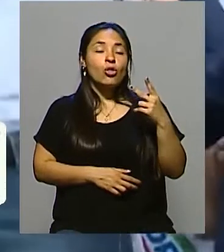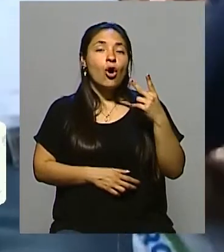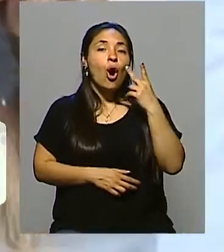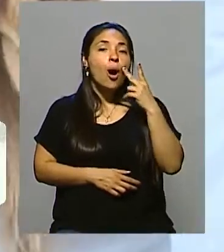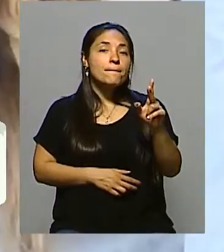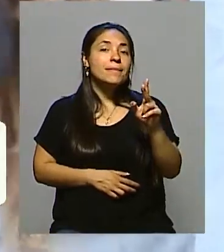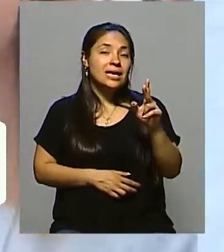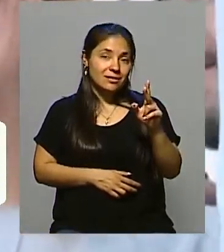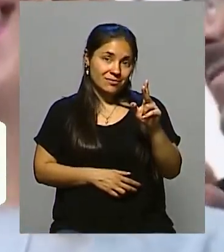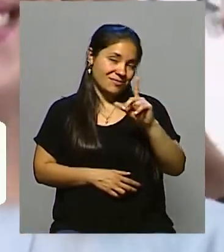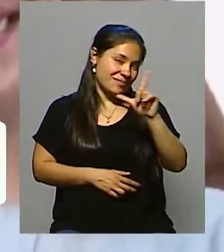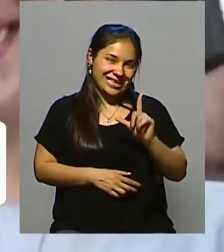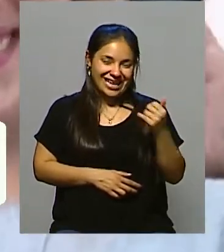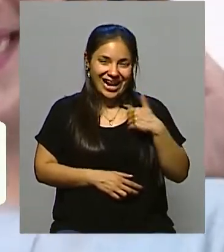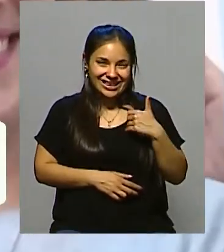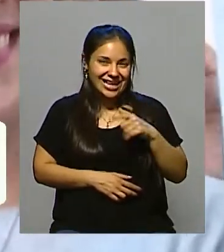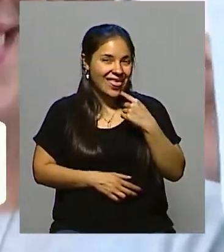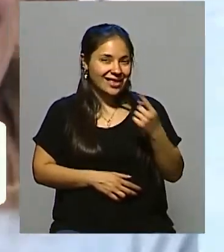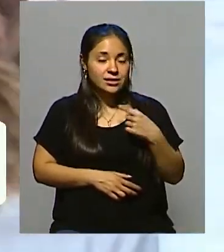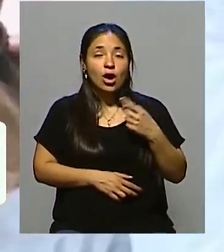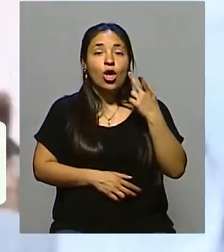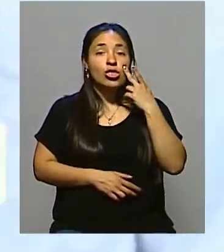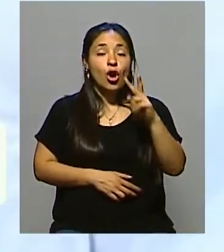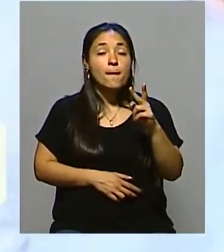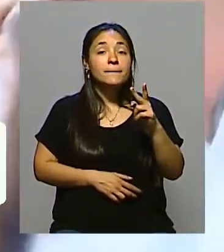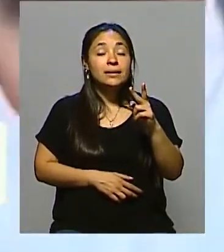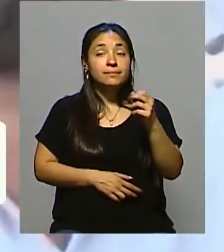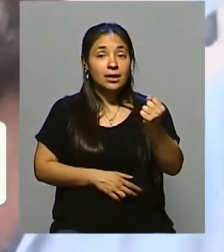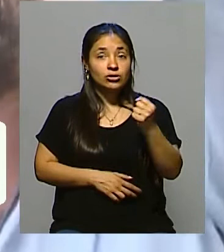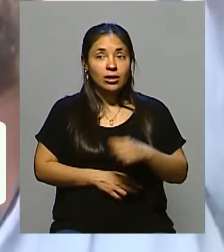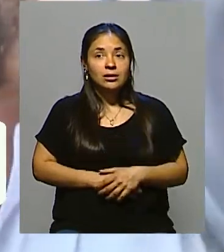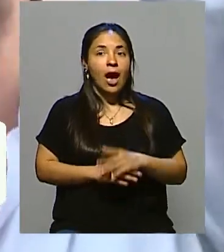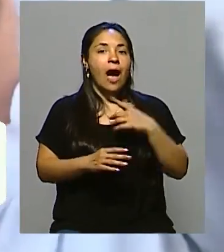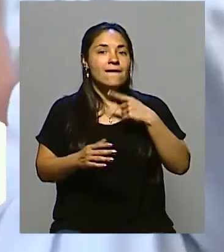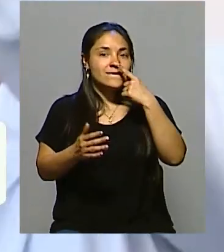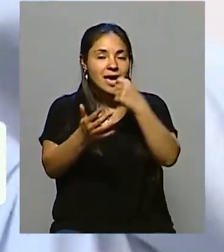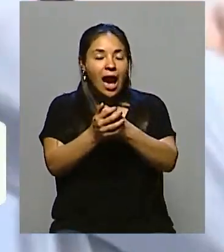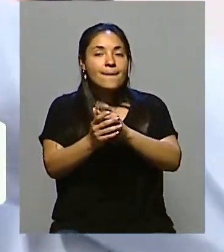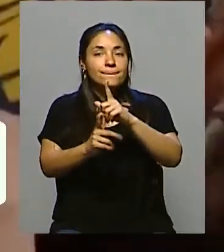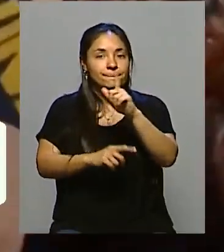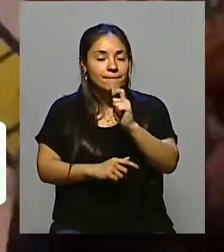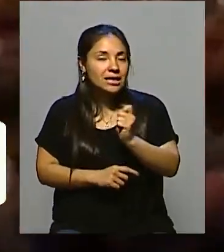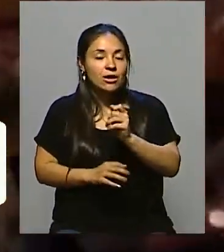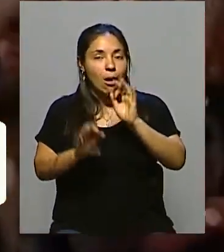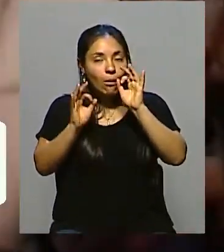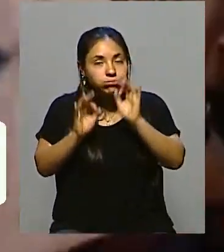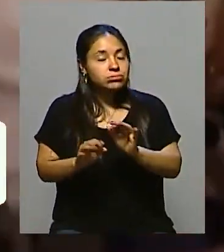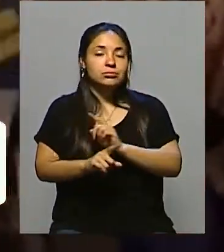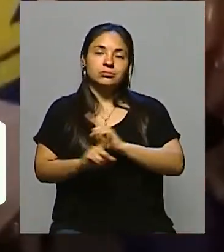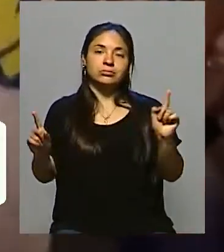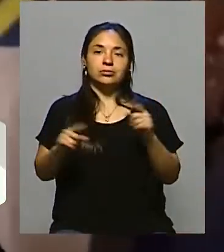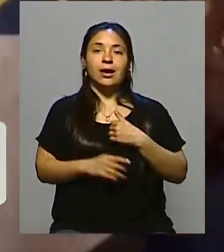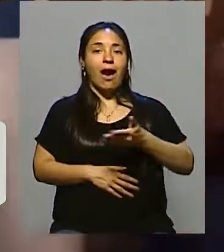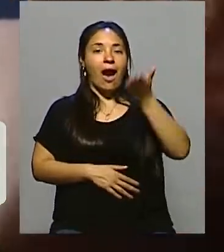dicen en la Argentina, sí, o sea, de 2.000 euros no es más suficiente para llegar a fin de mes. Claro. Cuando hace 4 o 5